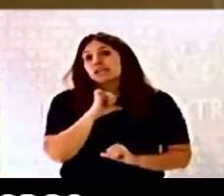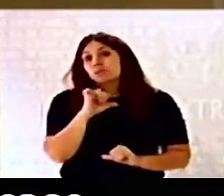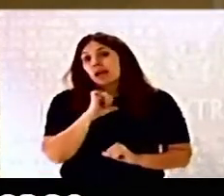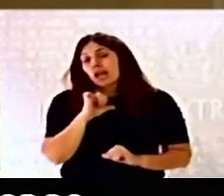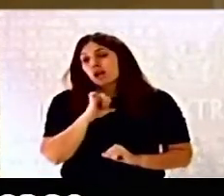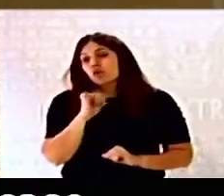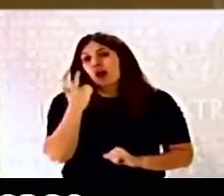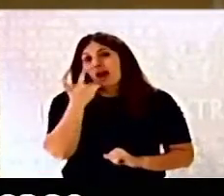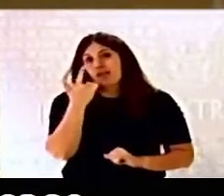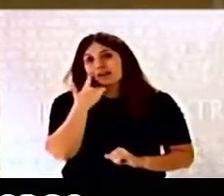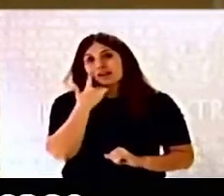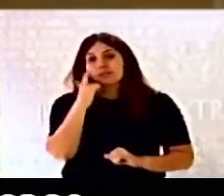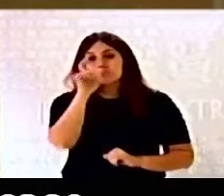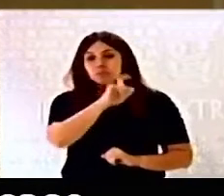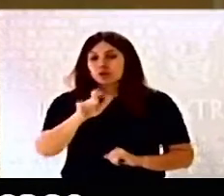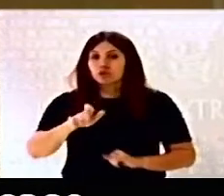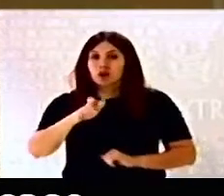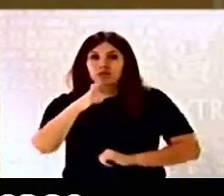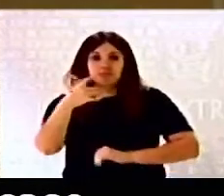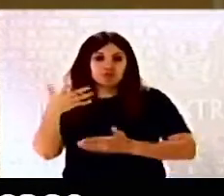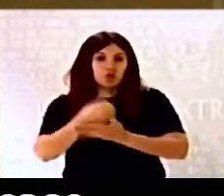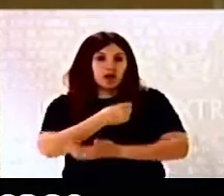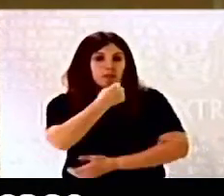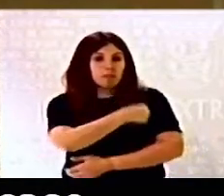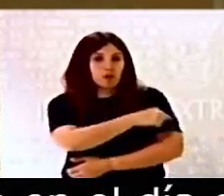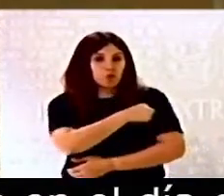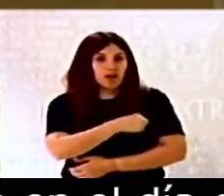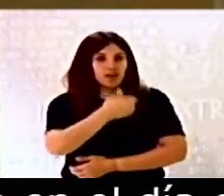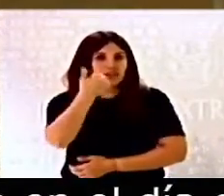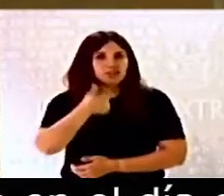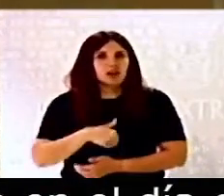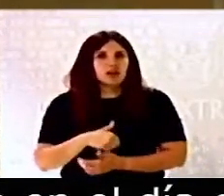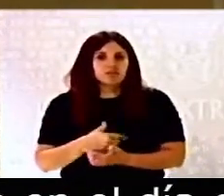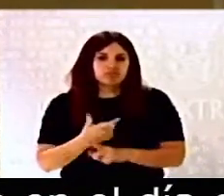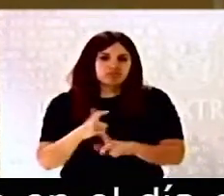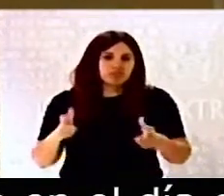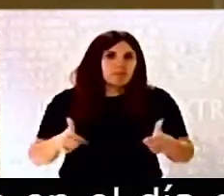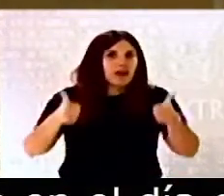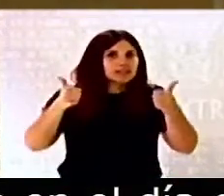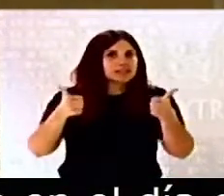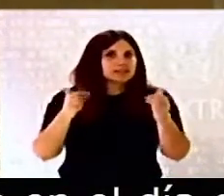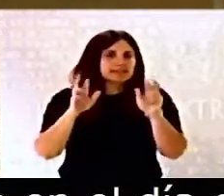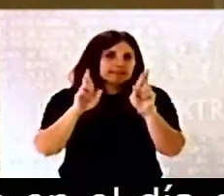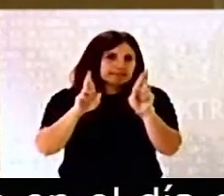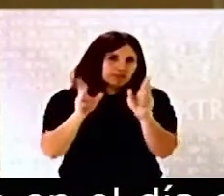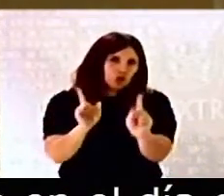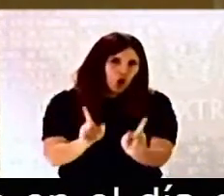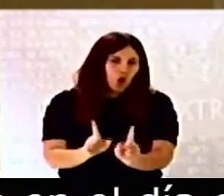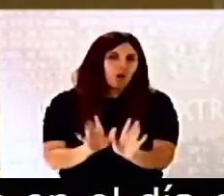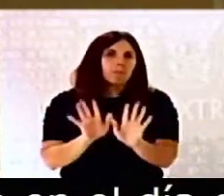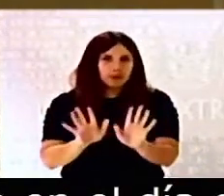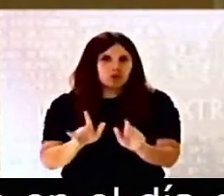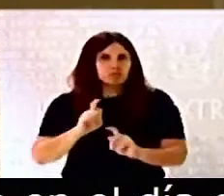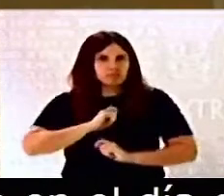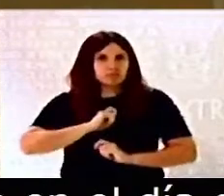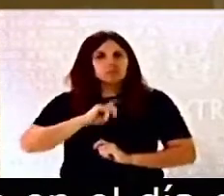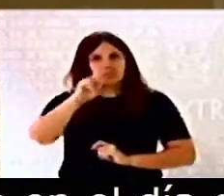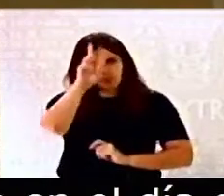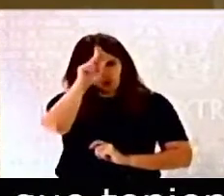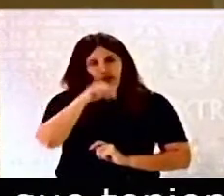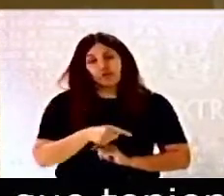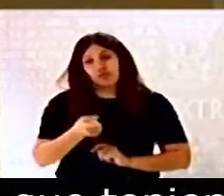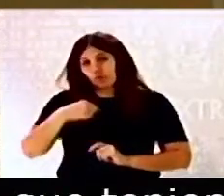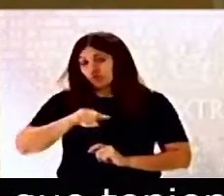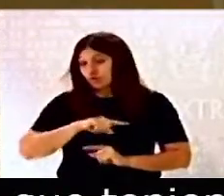que, teniendo a la población vacunada, no vaya a más, pero evidentemente es un motivo de preocupación. Es algo que queríamos